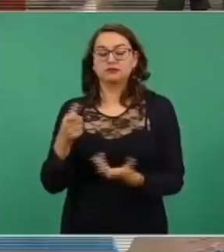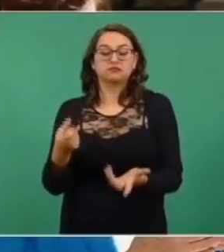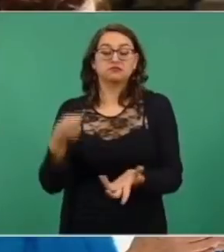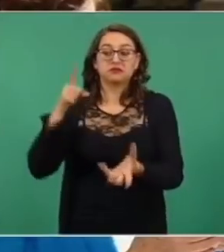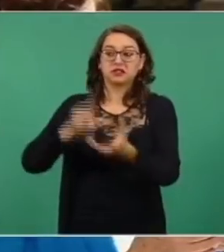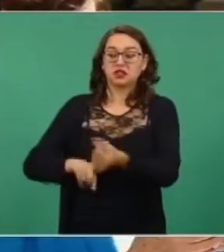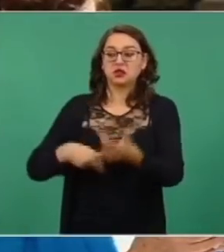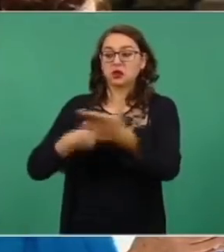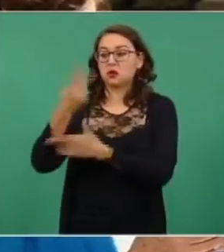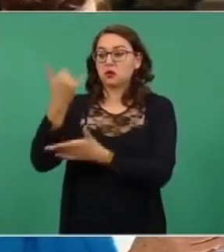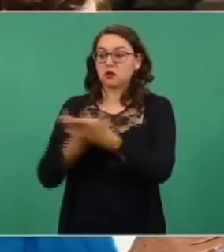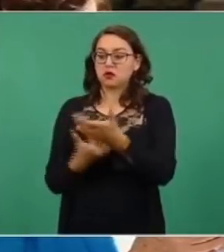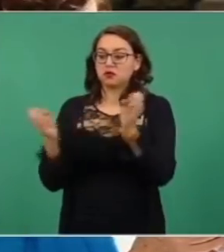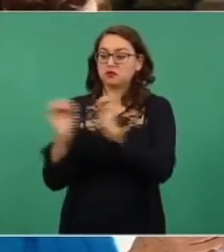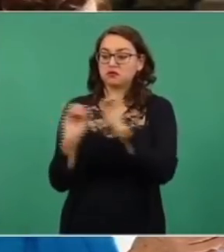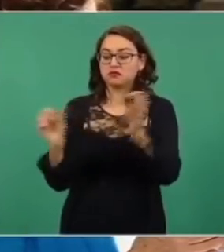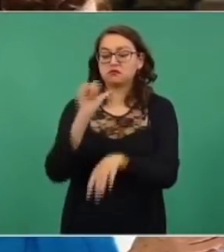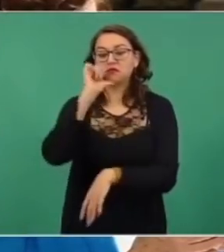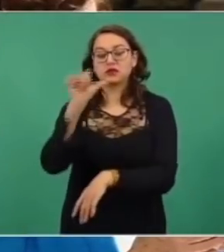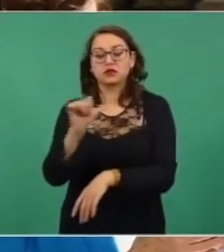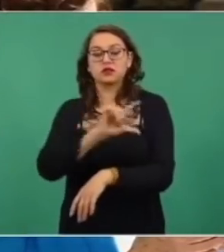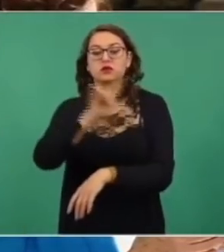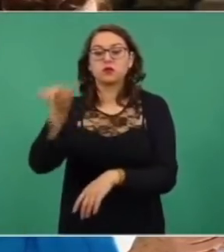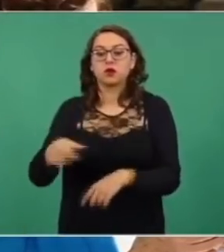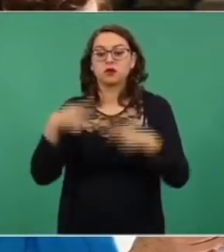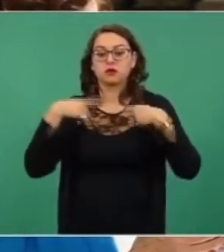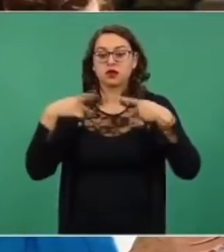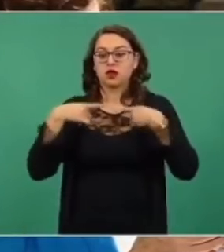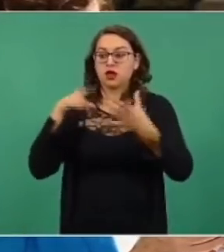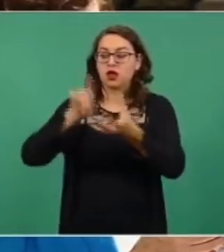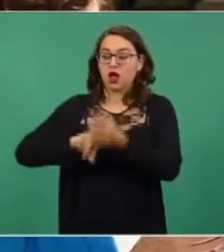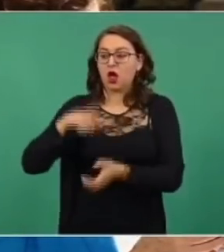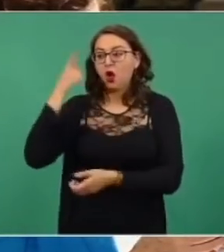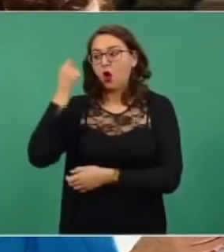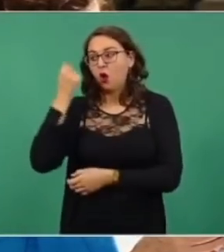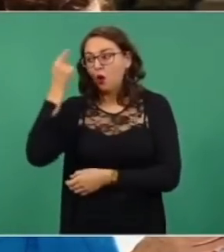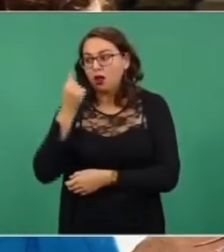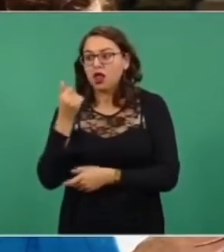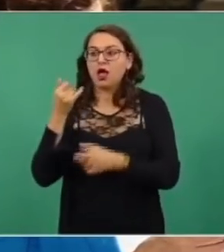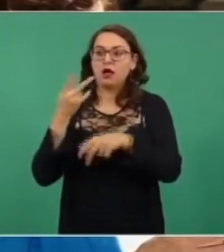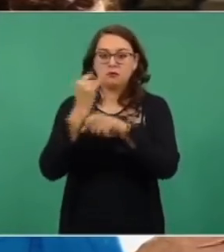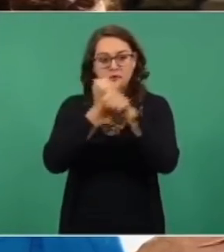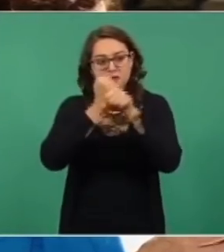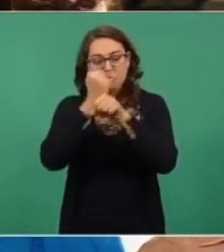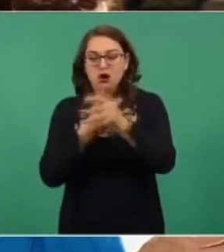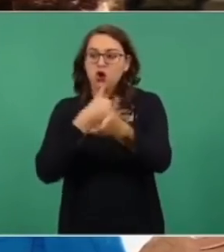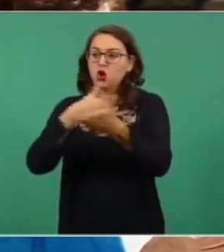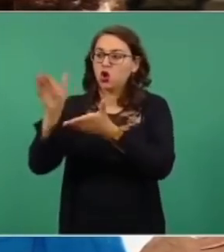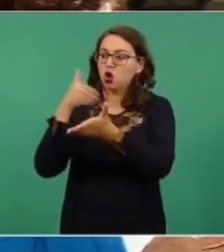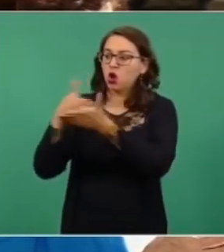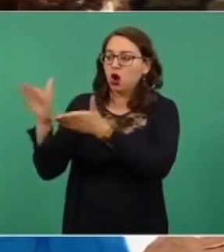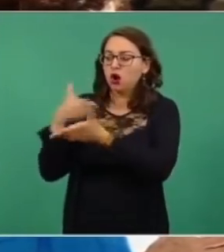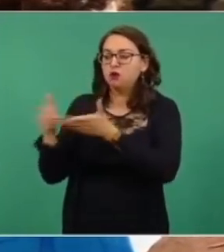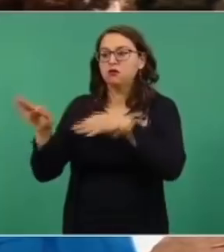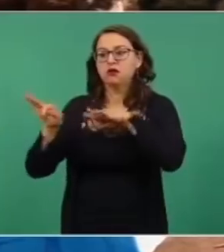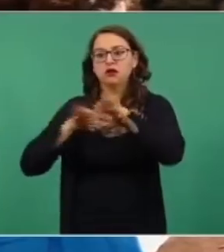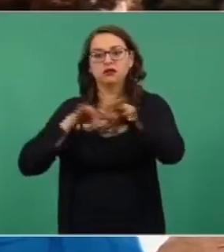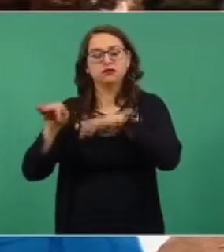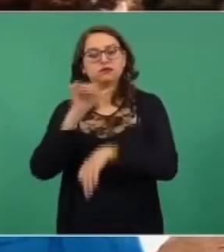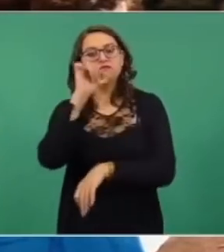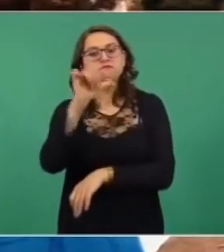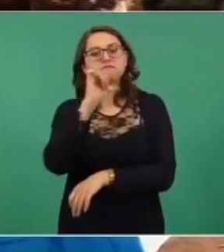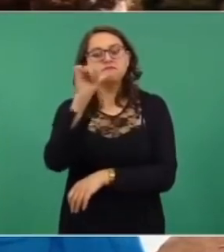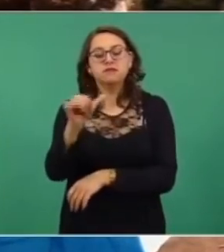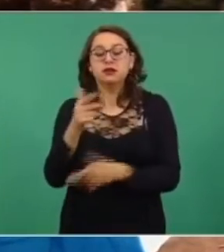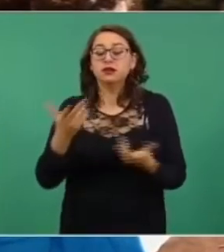esta situación se dejó de pagar a jubilados, corrieron a investigadores sin liquidaciones y a quienes ya cumplieron 35 años de trabajo no se les ha